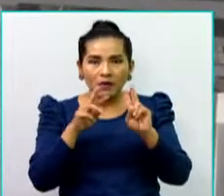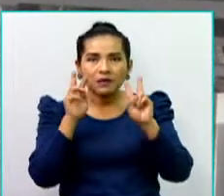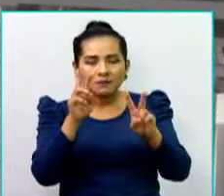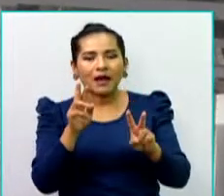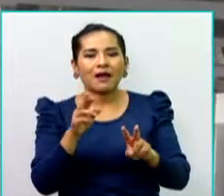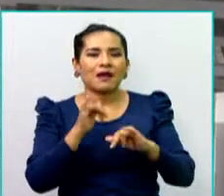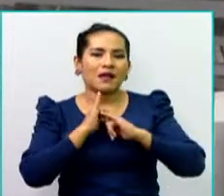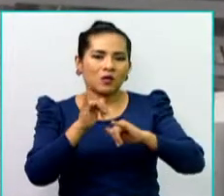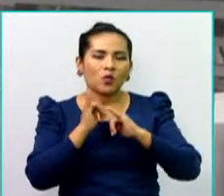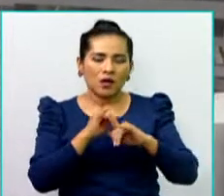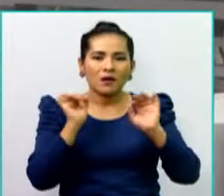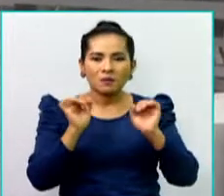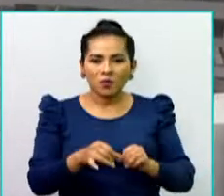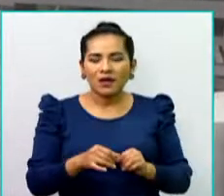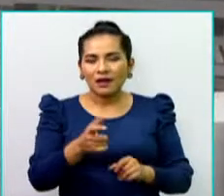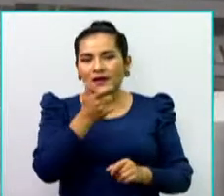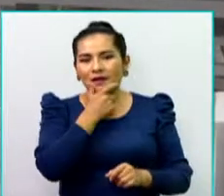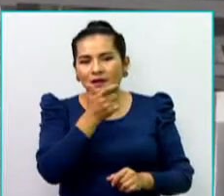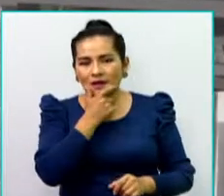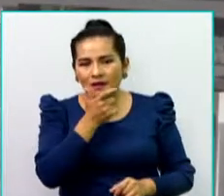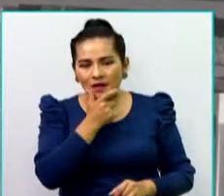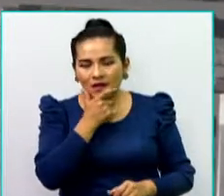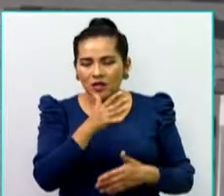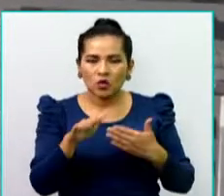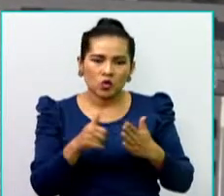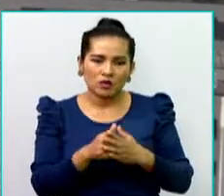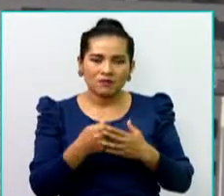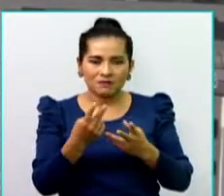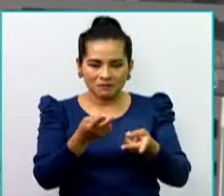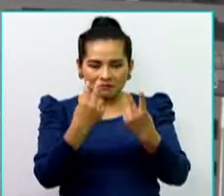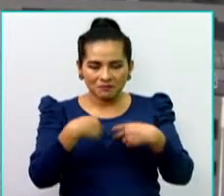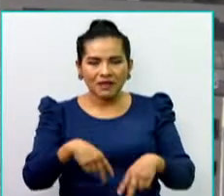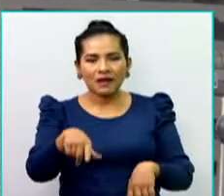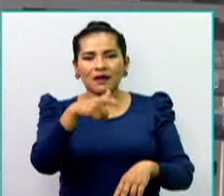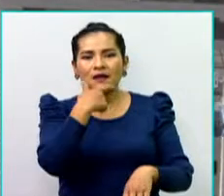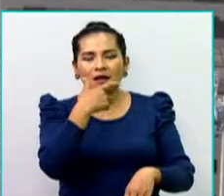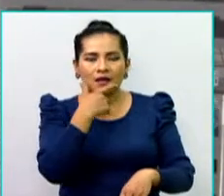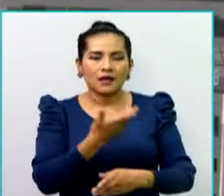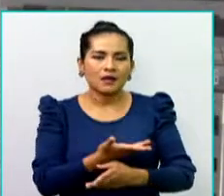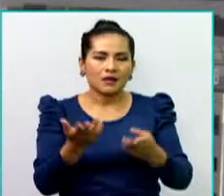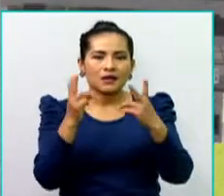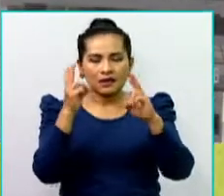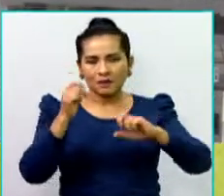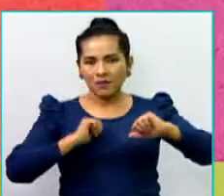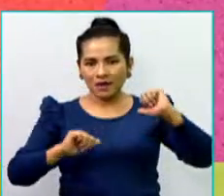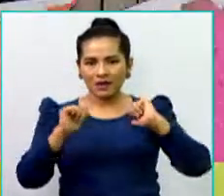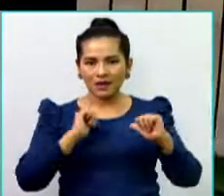sentirse reflejado y a partir de eso reírnos de nosotros, de lo absurdos que somos a veces, ¿no?